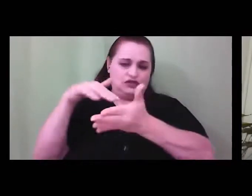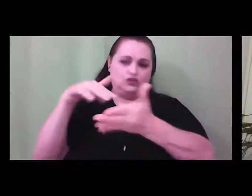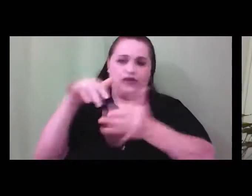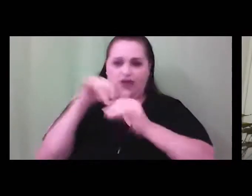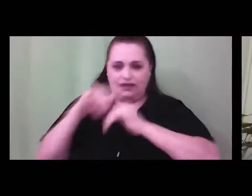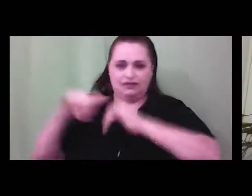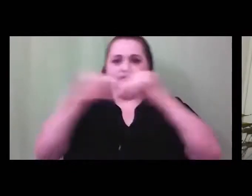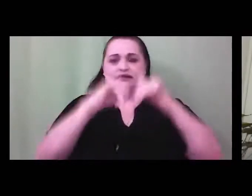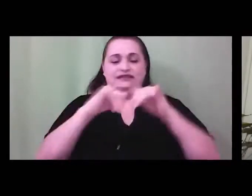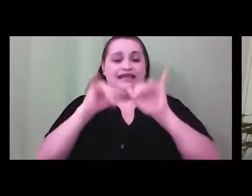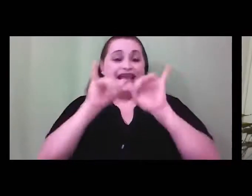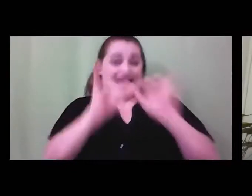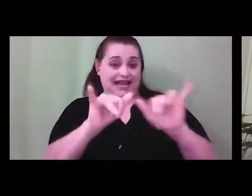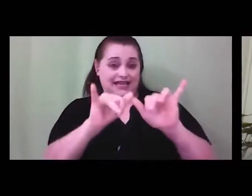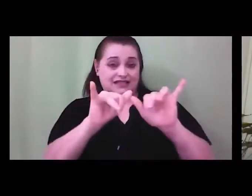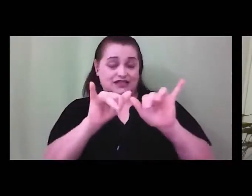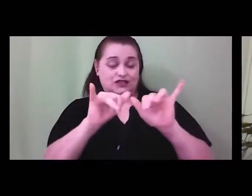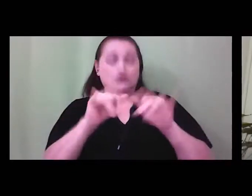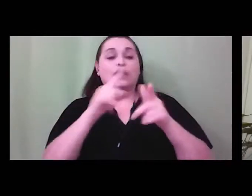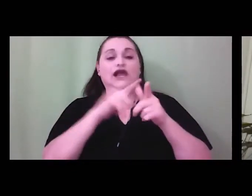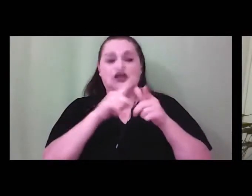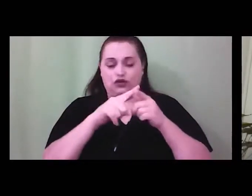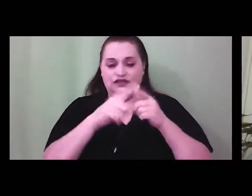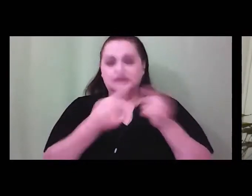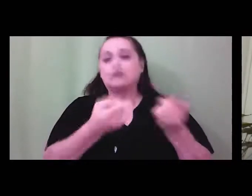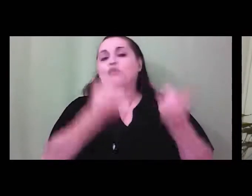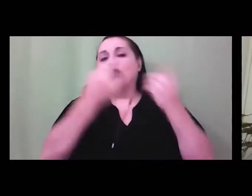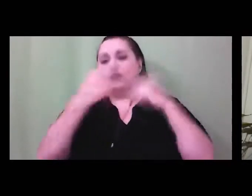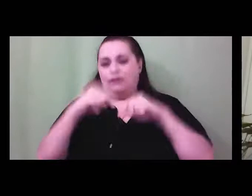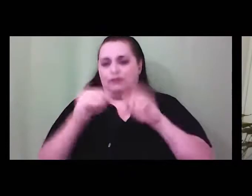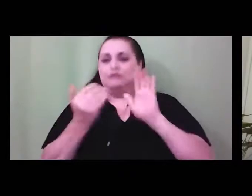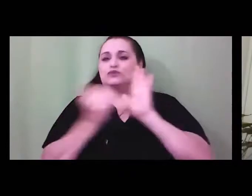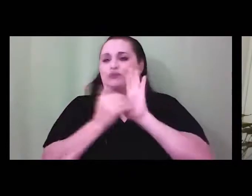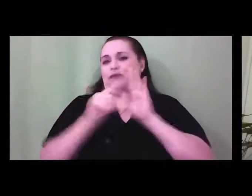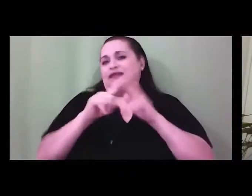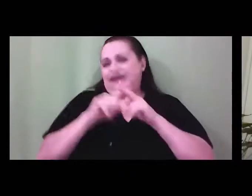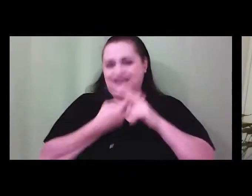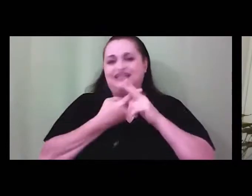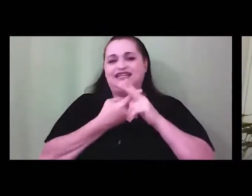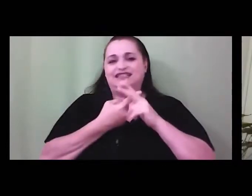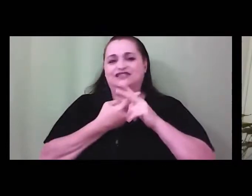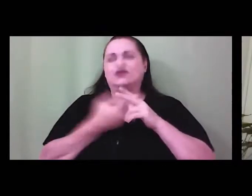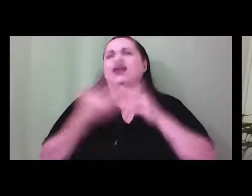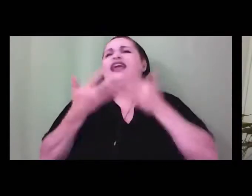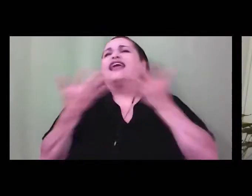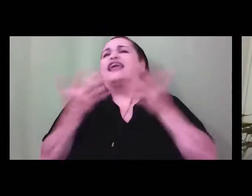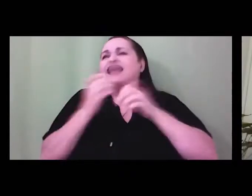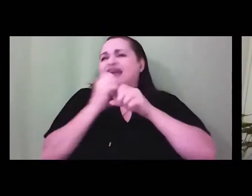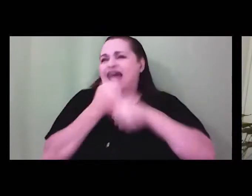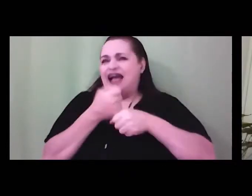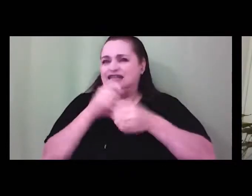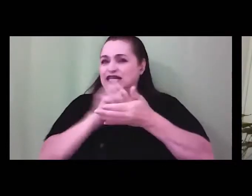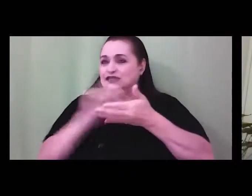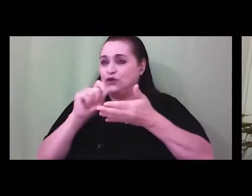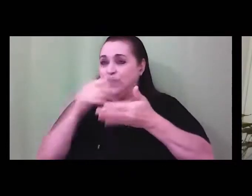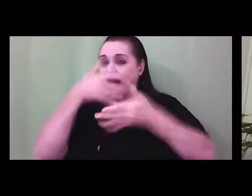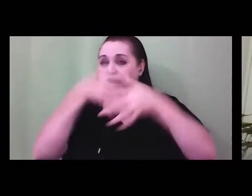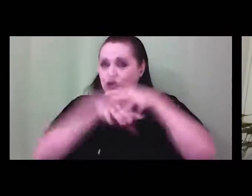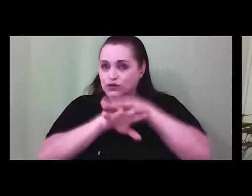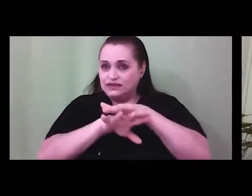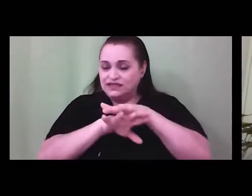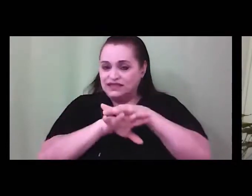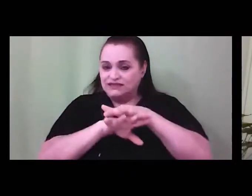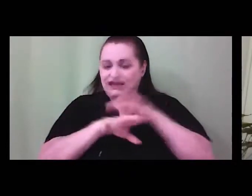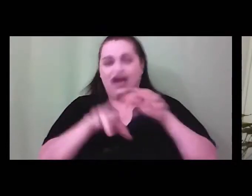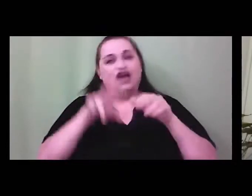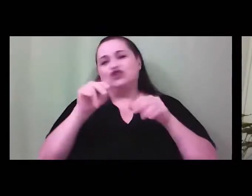Eso, entonces, volvemos nuevamente al inicio. ¿Qué es lo que hace entonces una escuela inclusiva? No